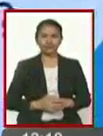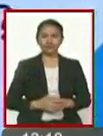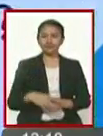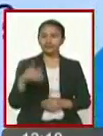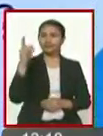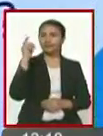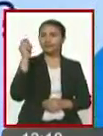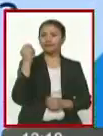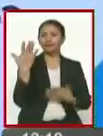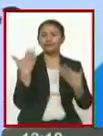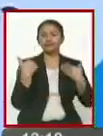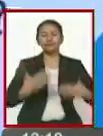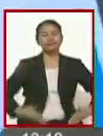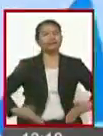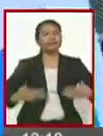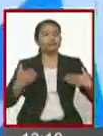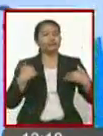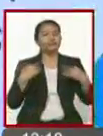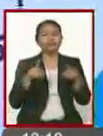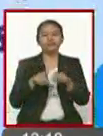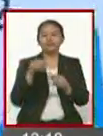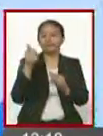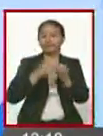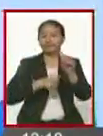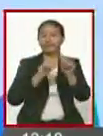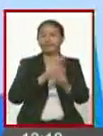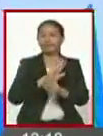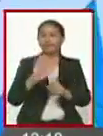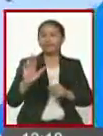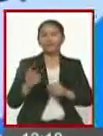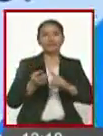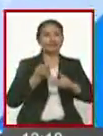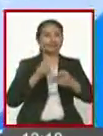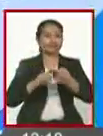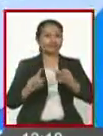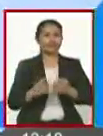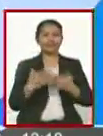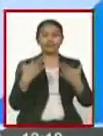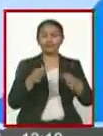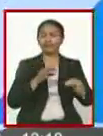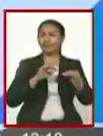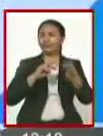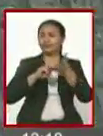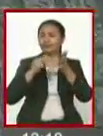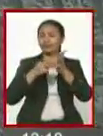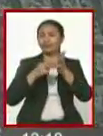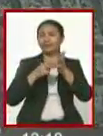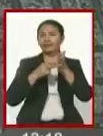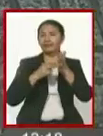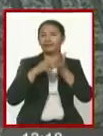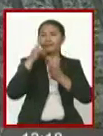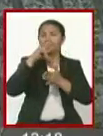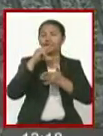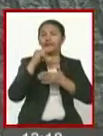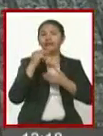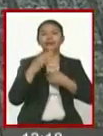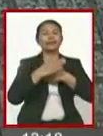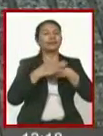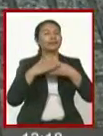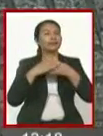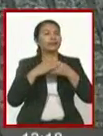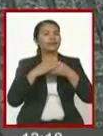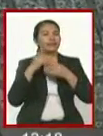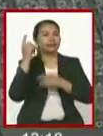testimonios que ellos están viviendo con cada uno de sus amigos estamos hablando de los peluches los peluches que son